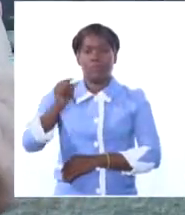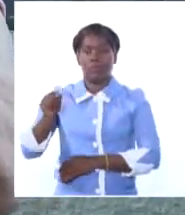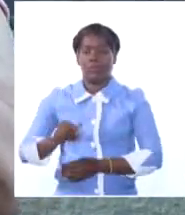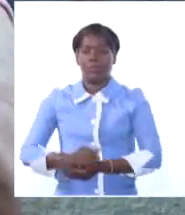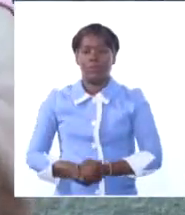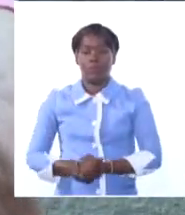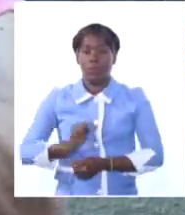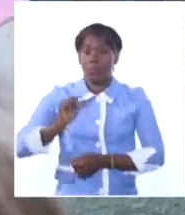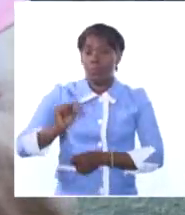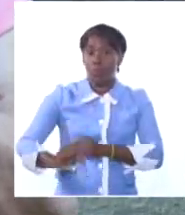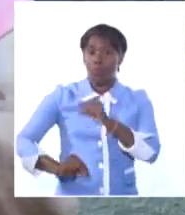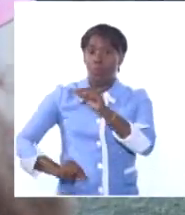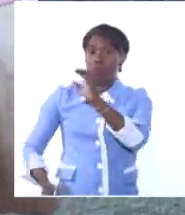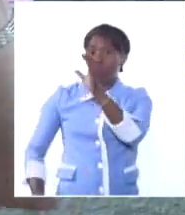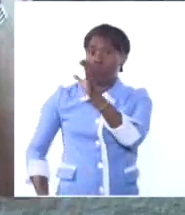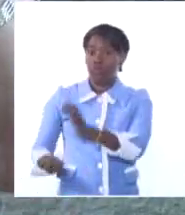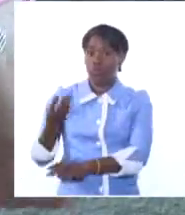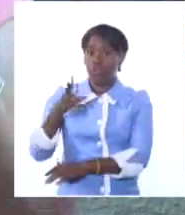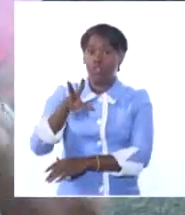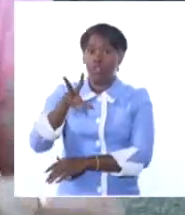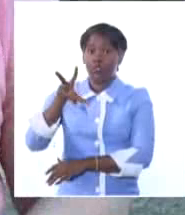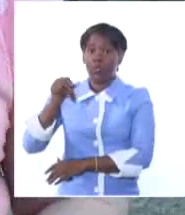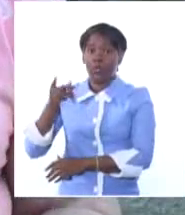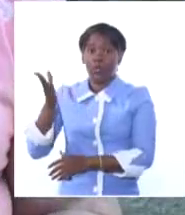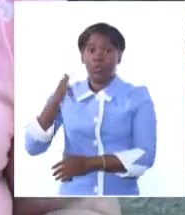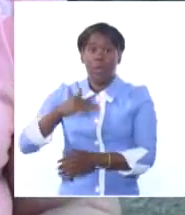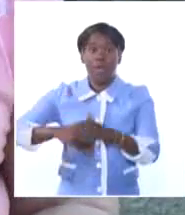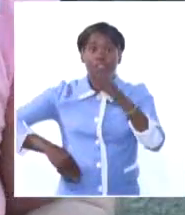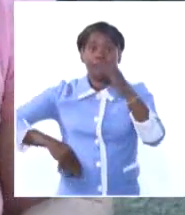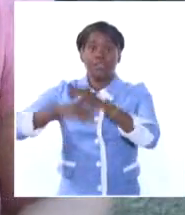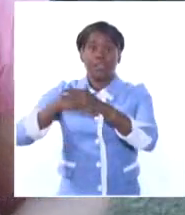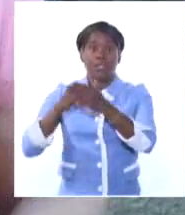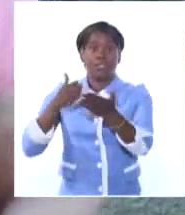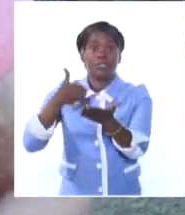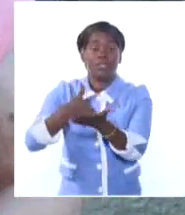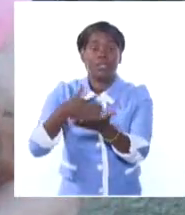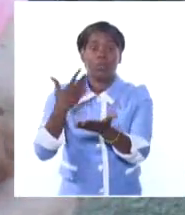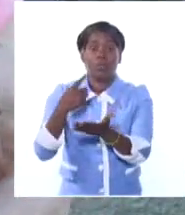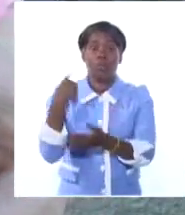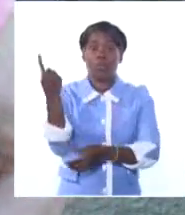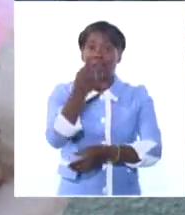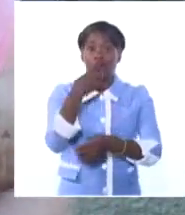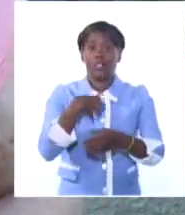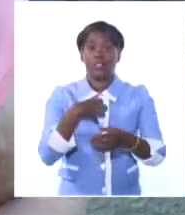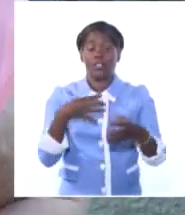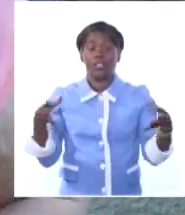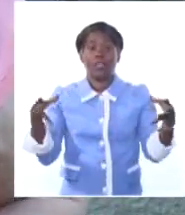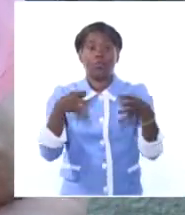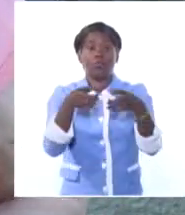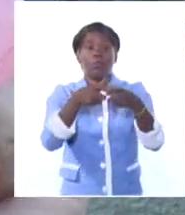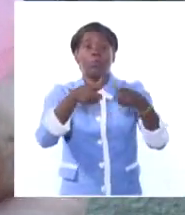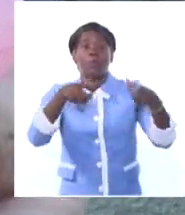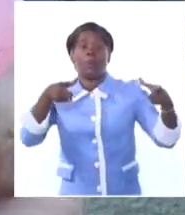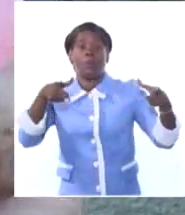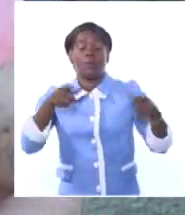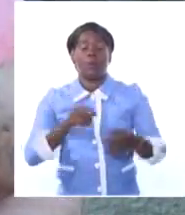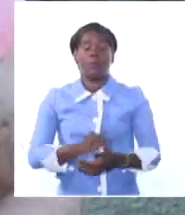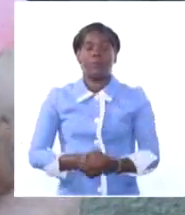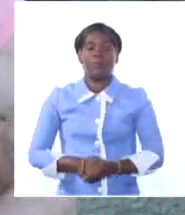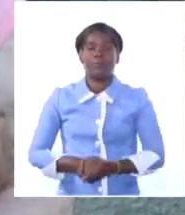iban saliendo nuevos no tenían chance de llegar arriba. Entonces hago la joven guardia.